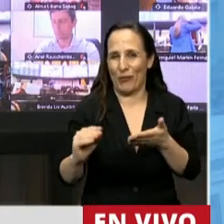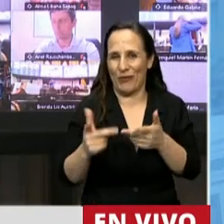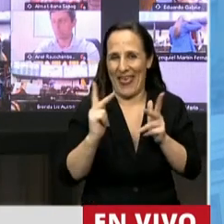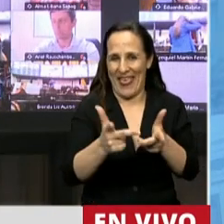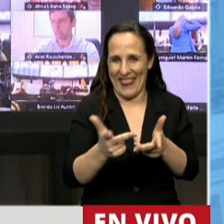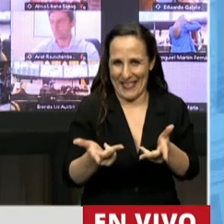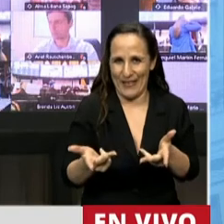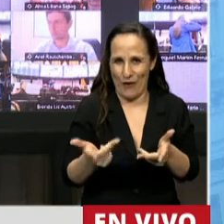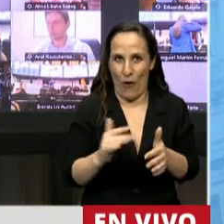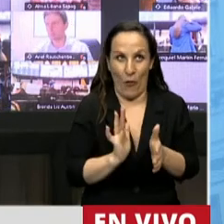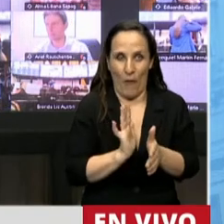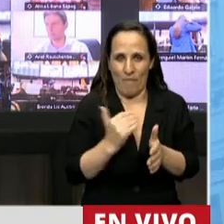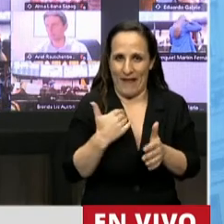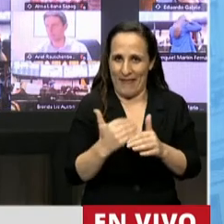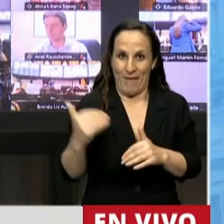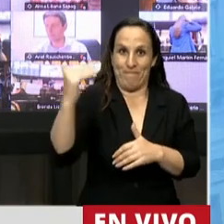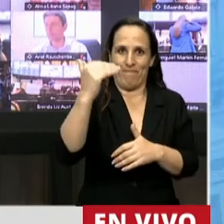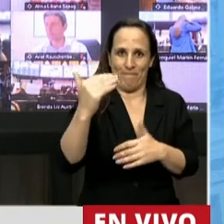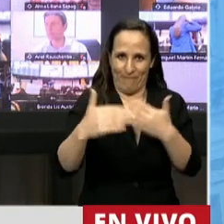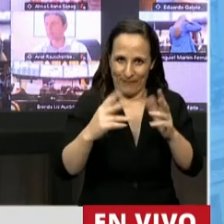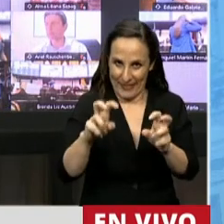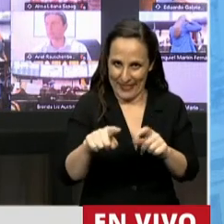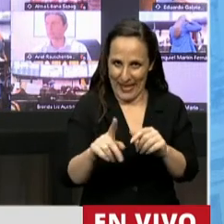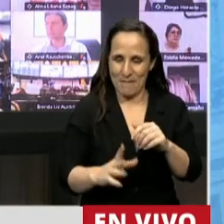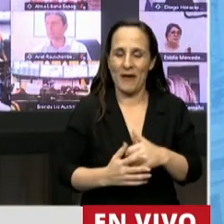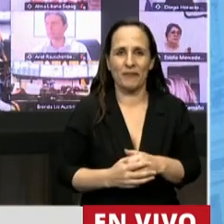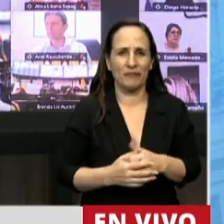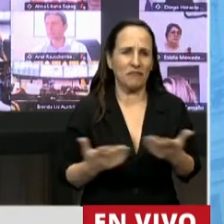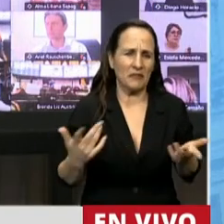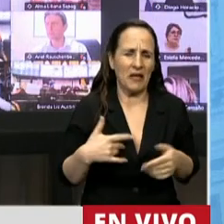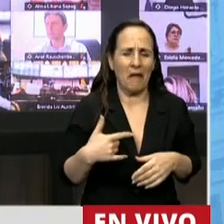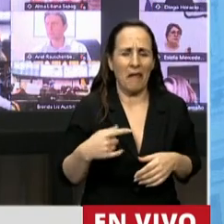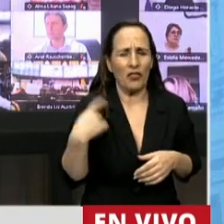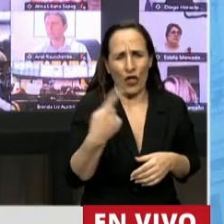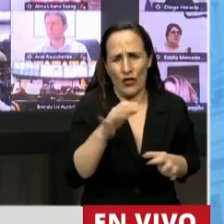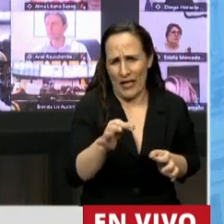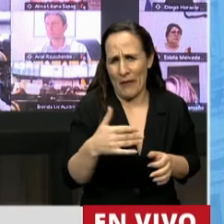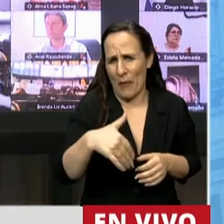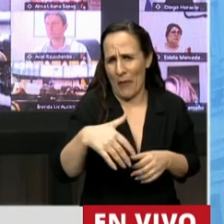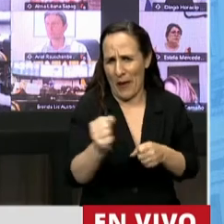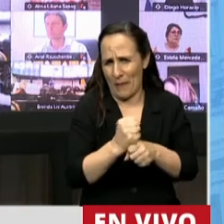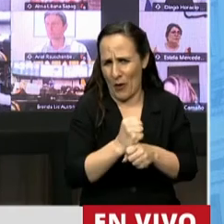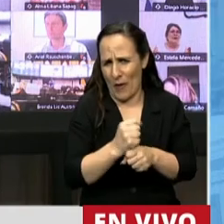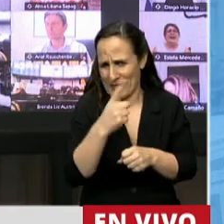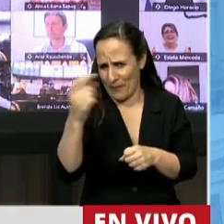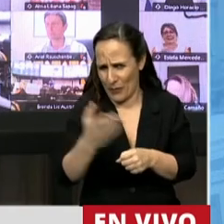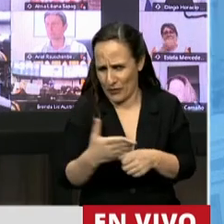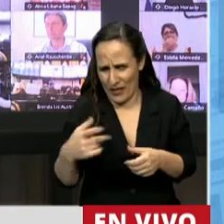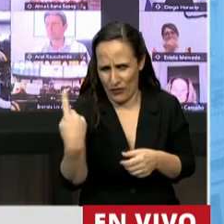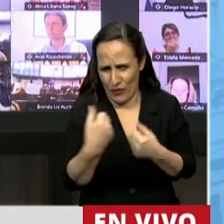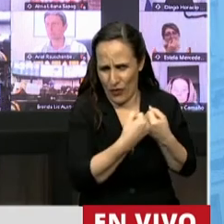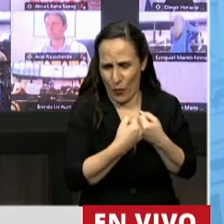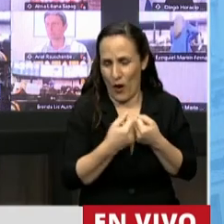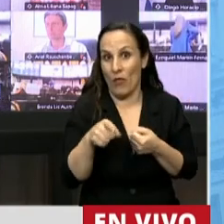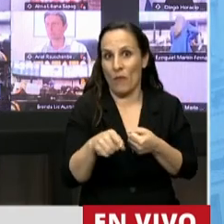que me precedieron. Su aprobación, no tengo dudas, y todos lo sabemos y creo que lo compartimos de manera unánime, es un importantísimo paso